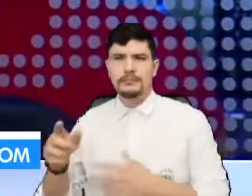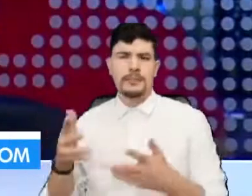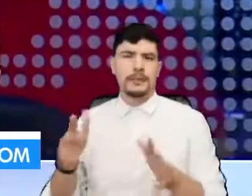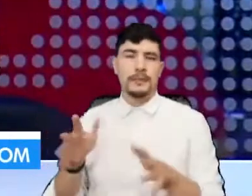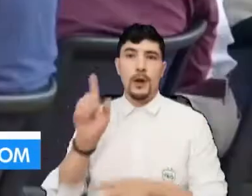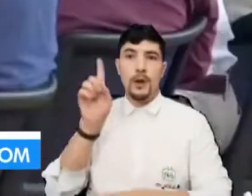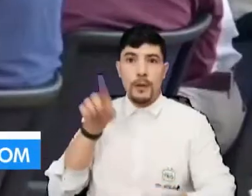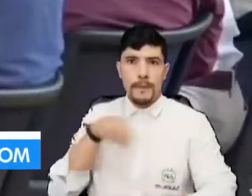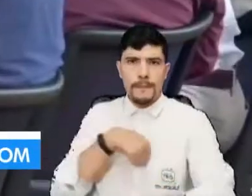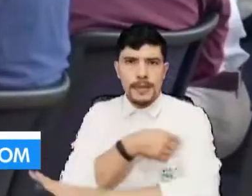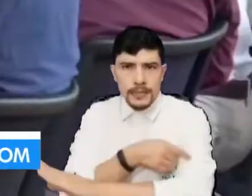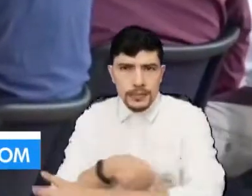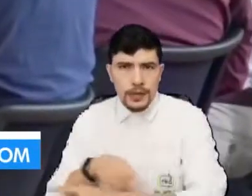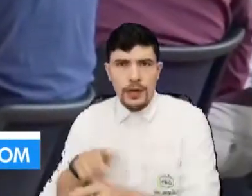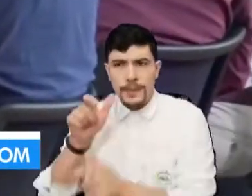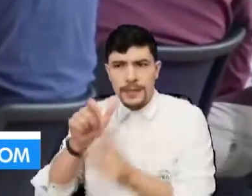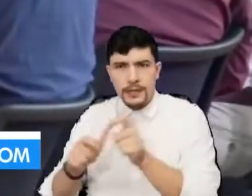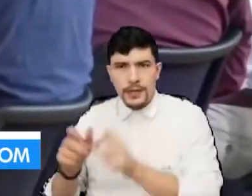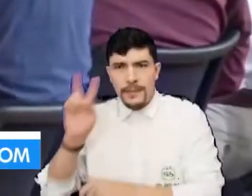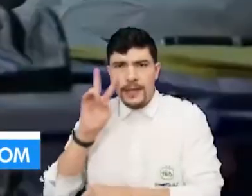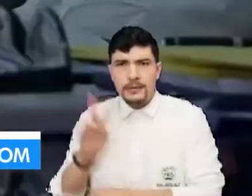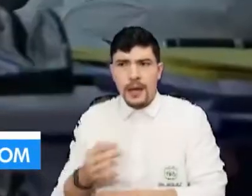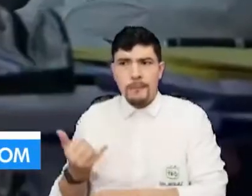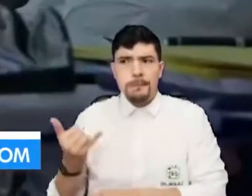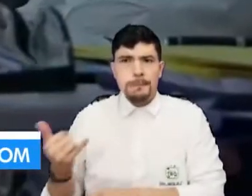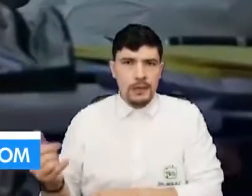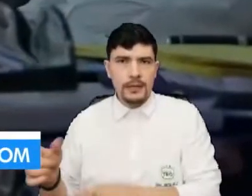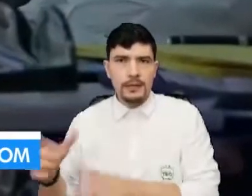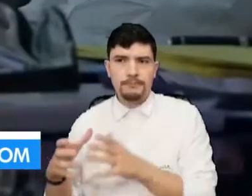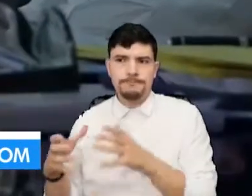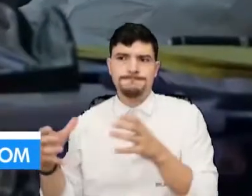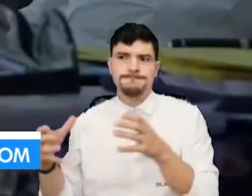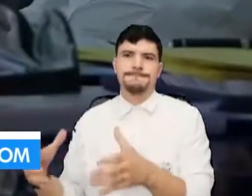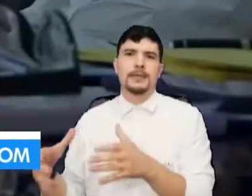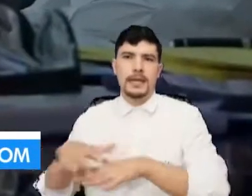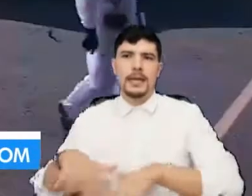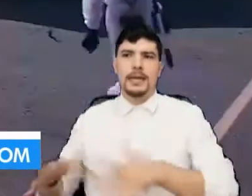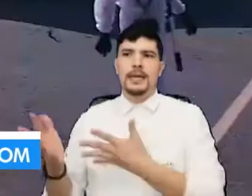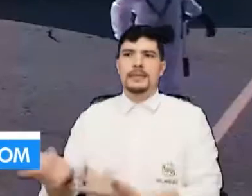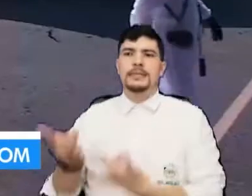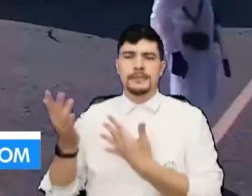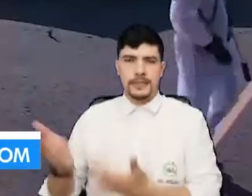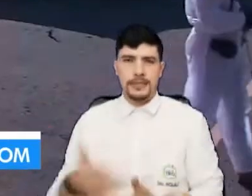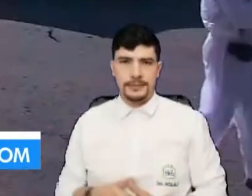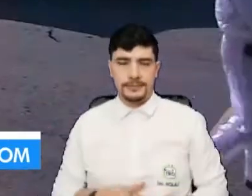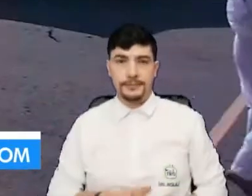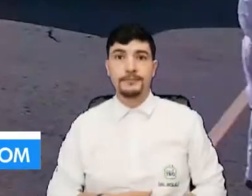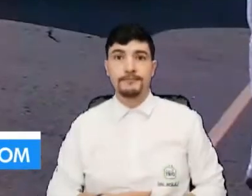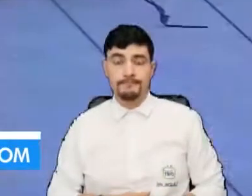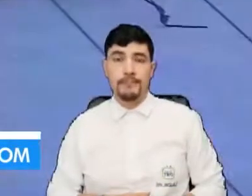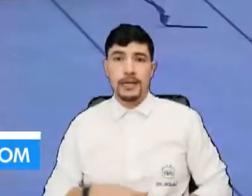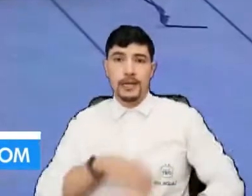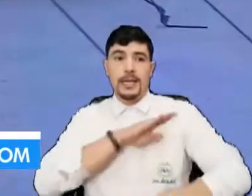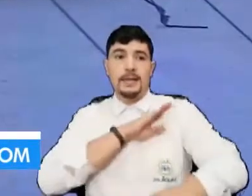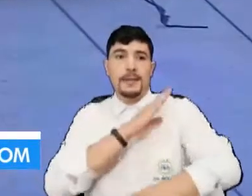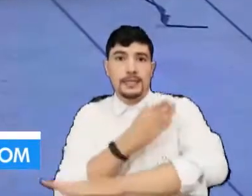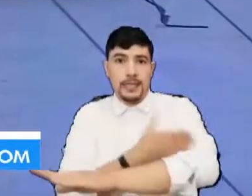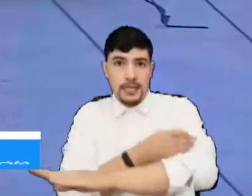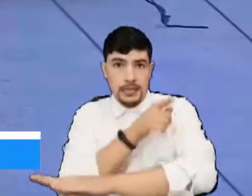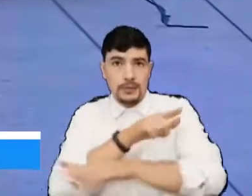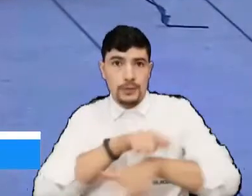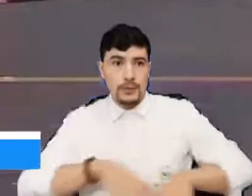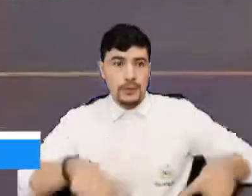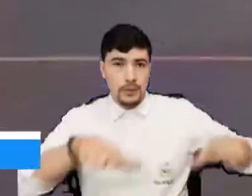ingreso. Desde el gobierno departamental se ha anunciado que la capacidad instalada que hoy tiene el puente de Tienditas para alojar a los